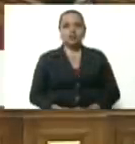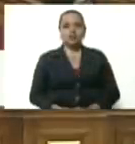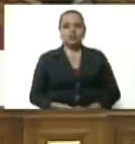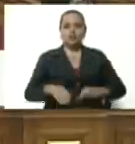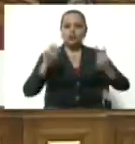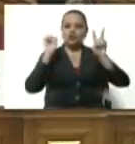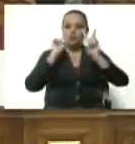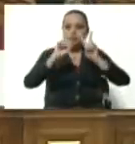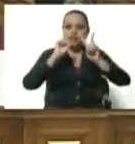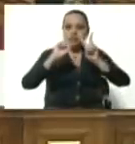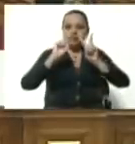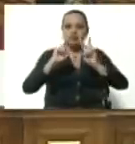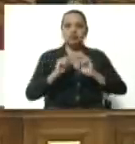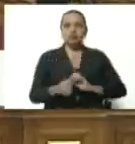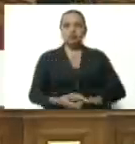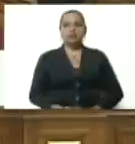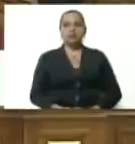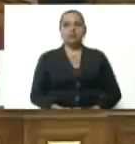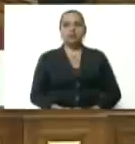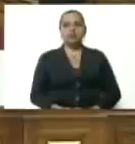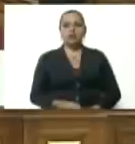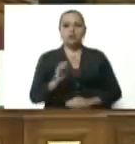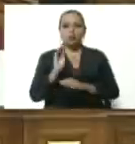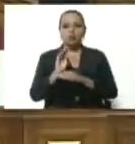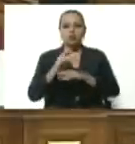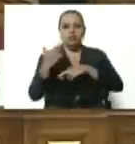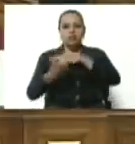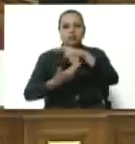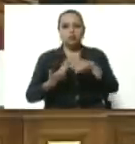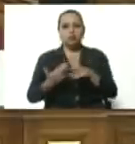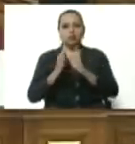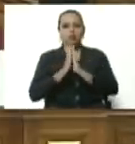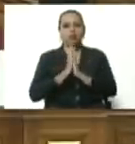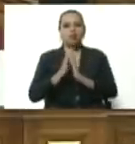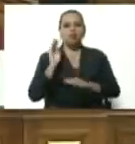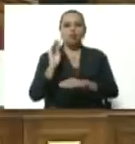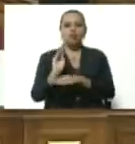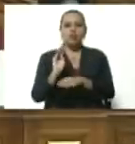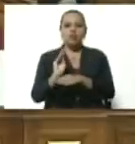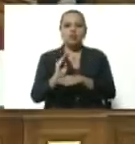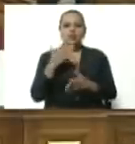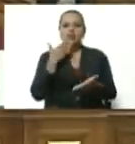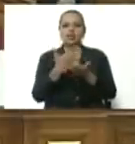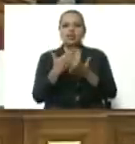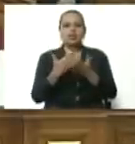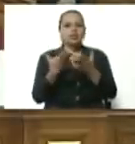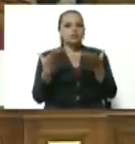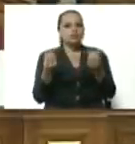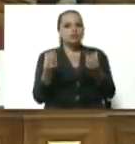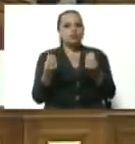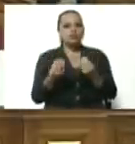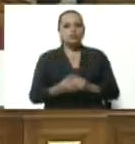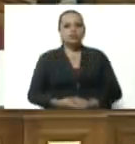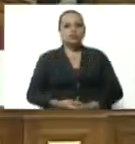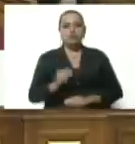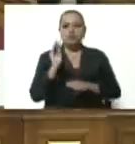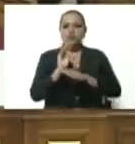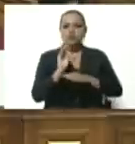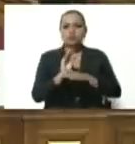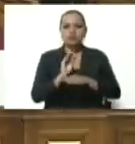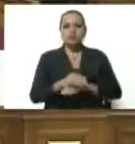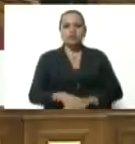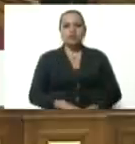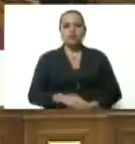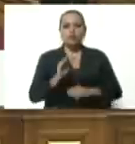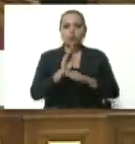Venezuela. Cuídense, la revolución, por supuesto. Cuídense, se les agradece infinitamente que se cuiden.